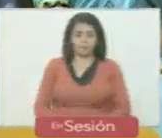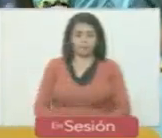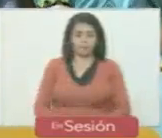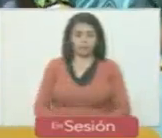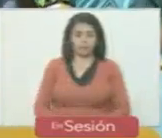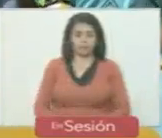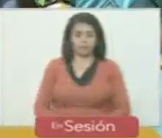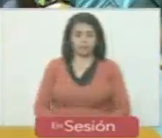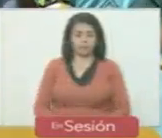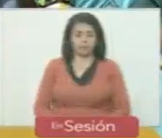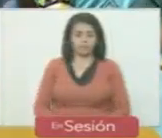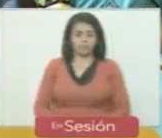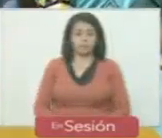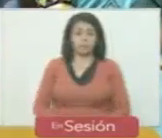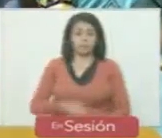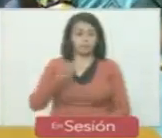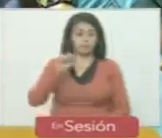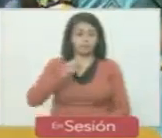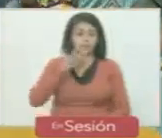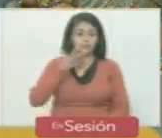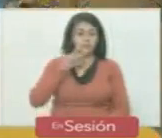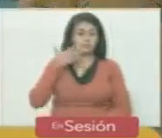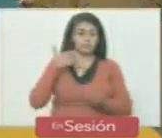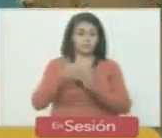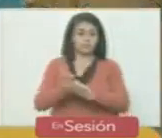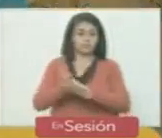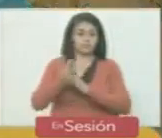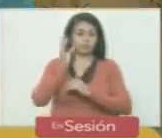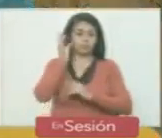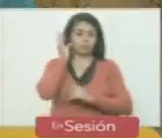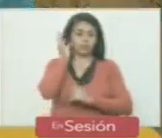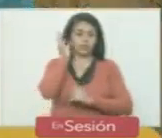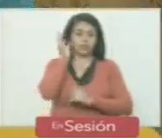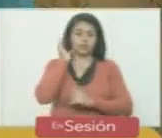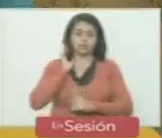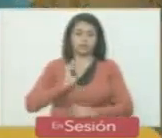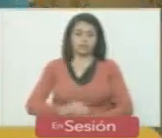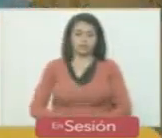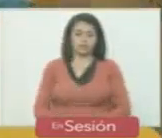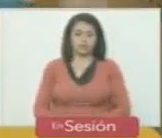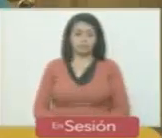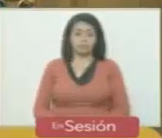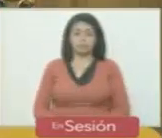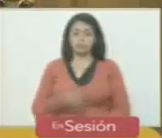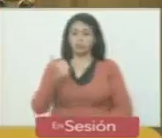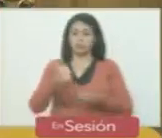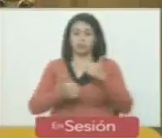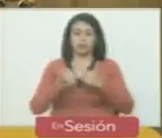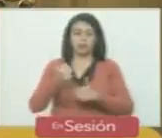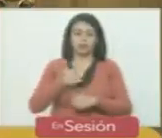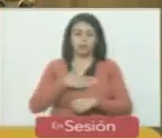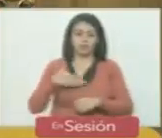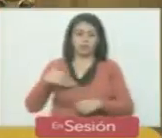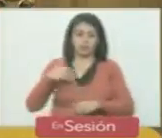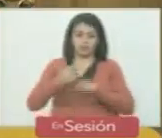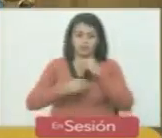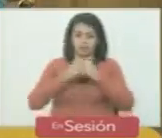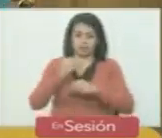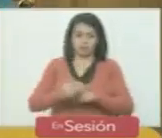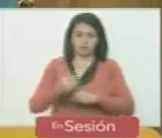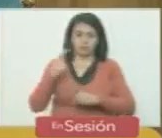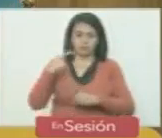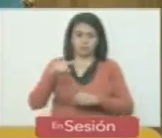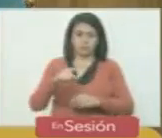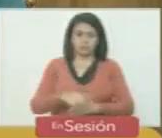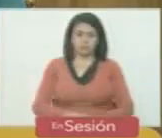Y si se trata de las mujeres, bueno, ¿cuáles son las intenciones que tiene